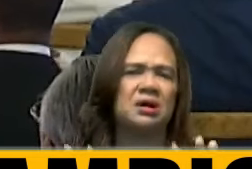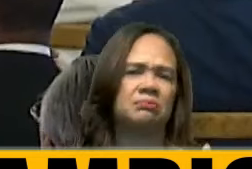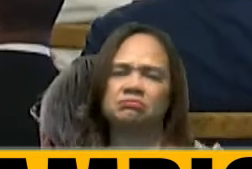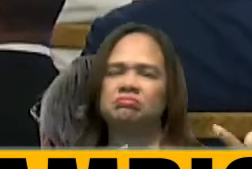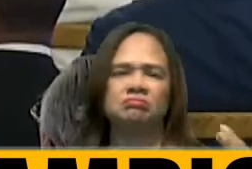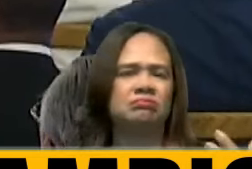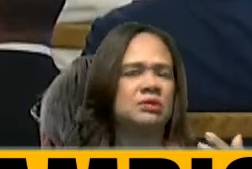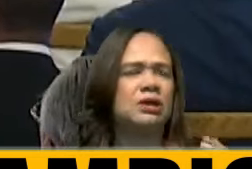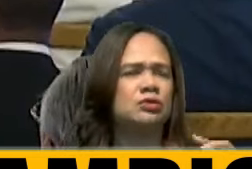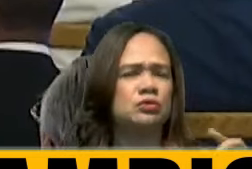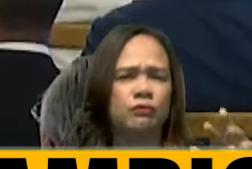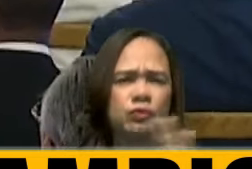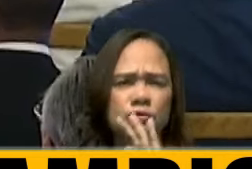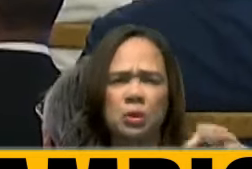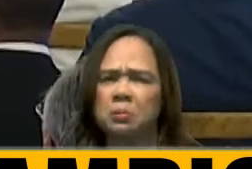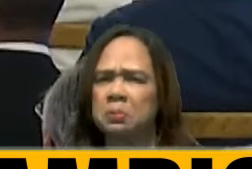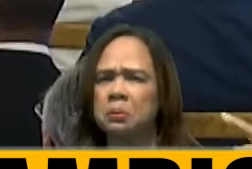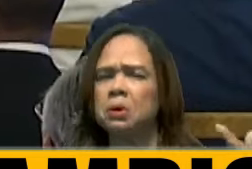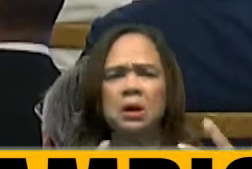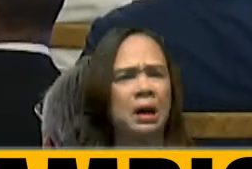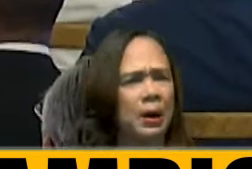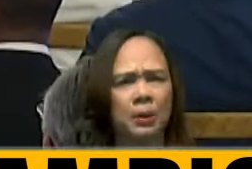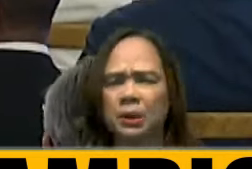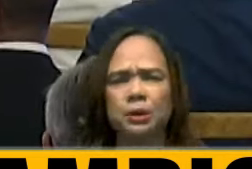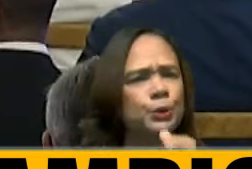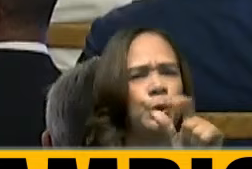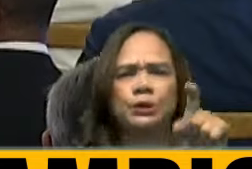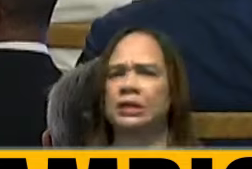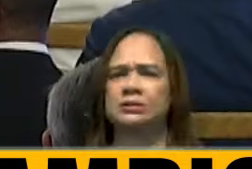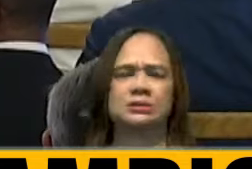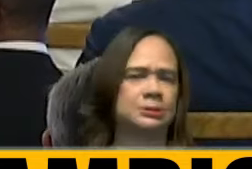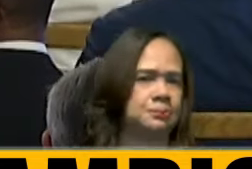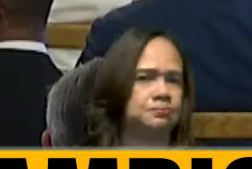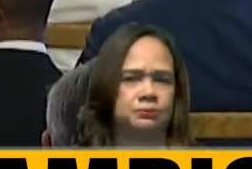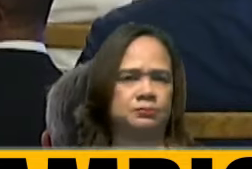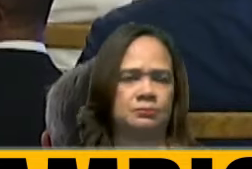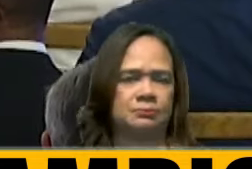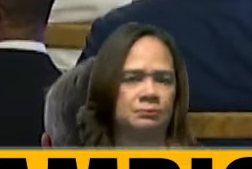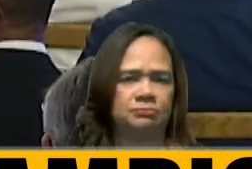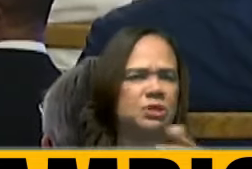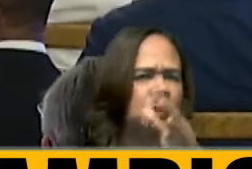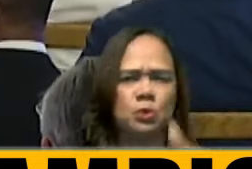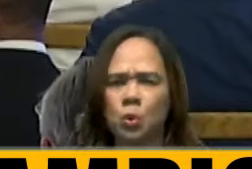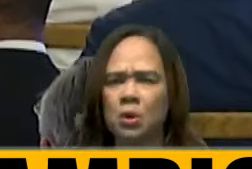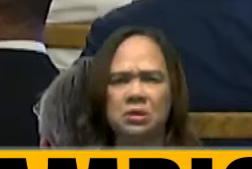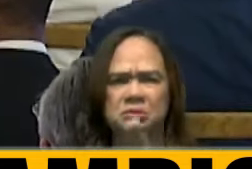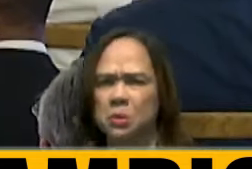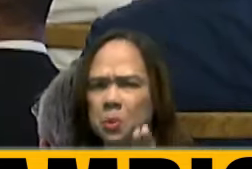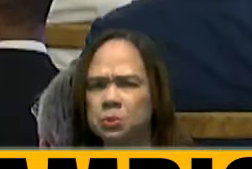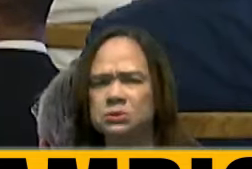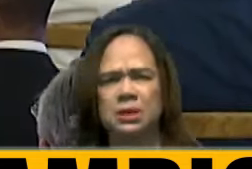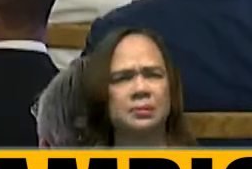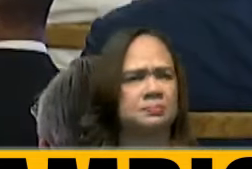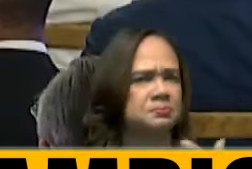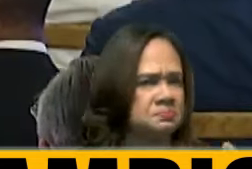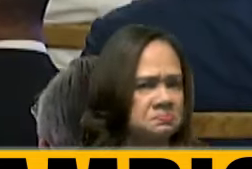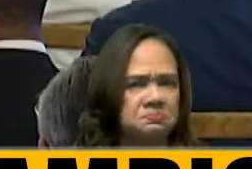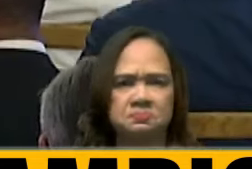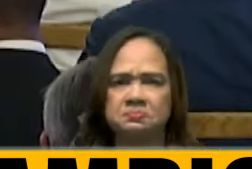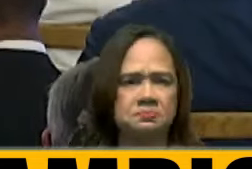papel y que no necesitan ya continuar y que nunca se tomaba la